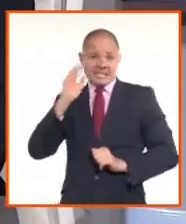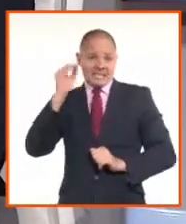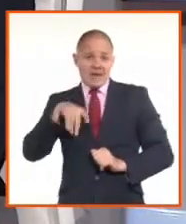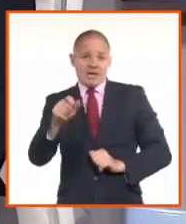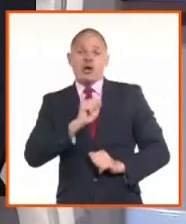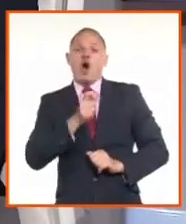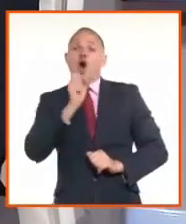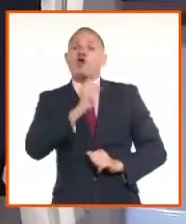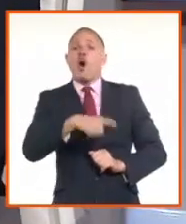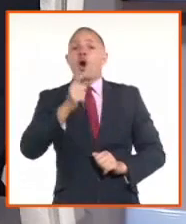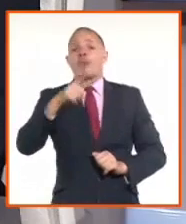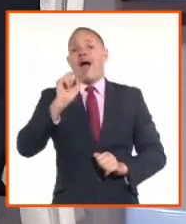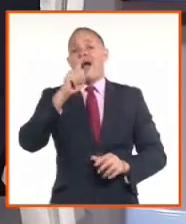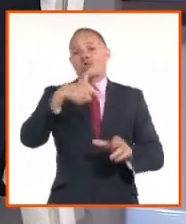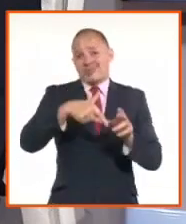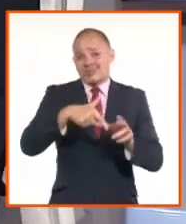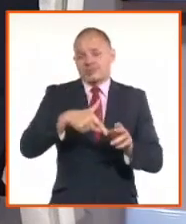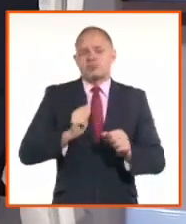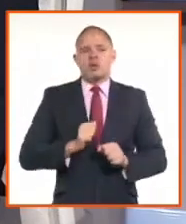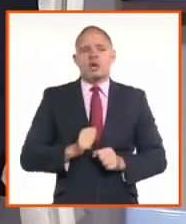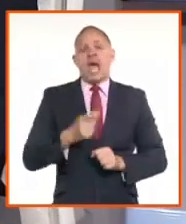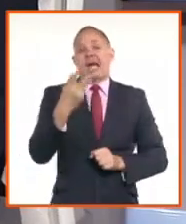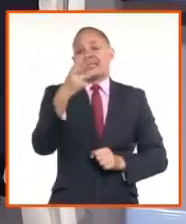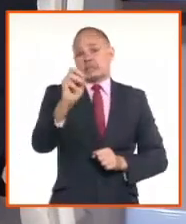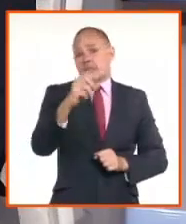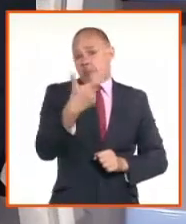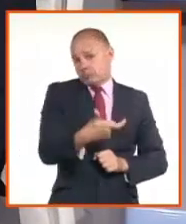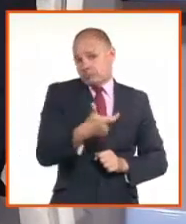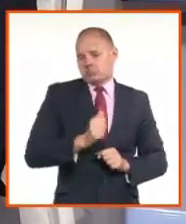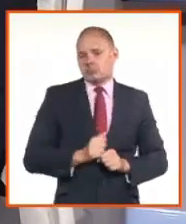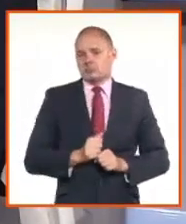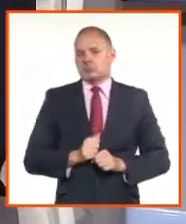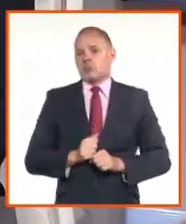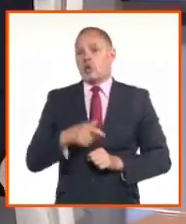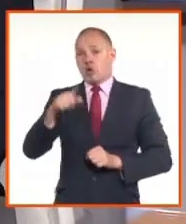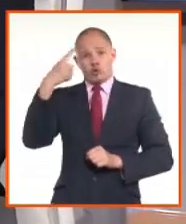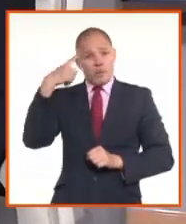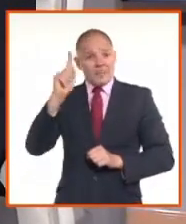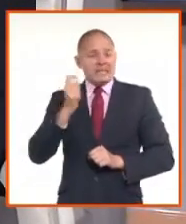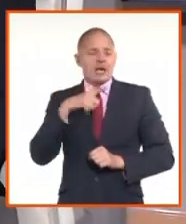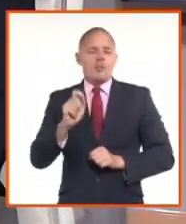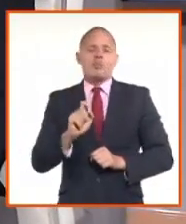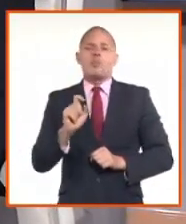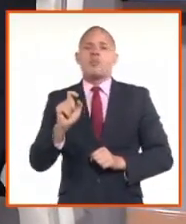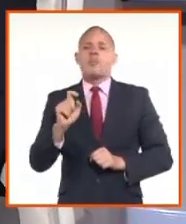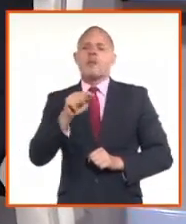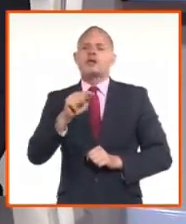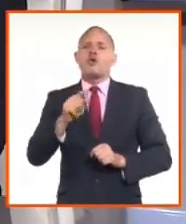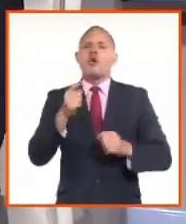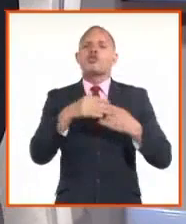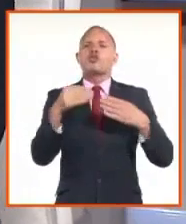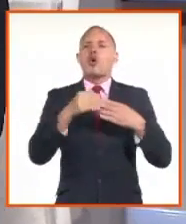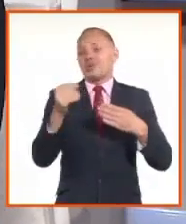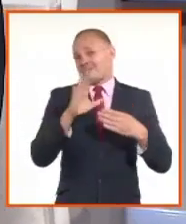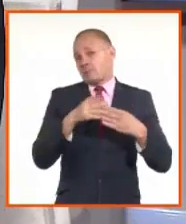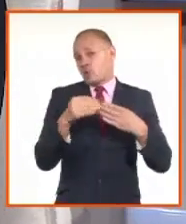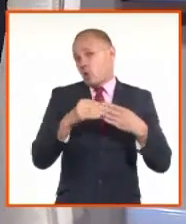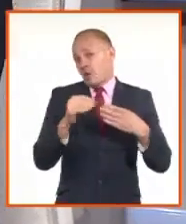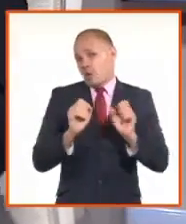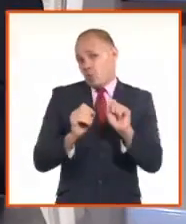pesos y luego si lo mides por el tipo de cambio de 1.24 está comprando el litro gasolina a 120